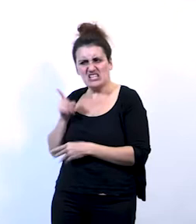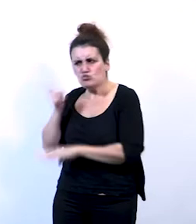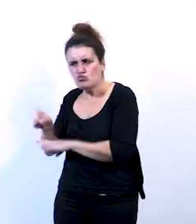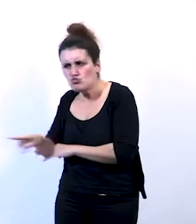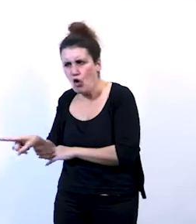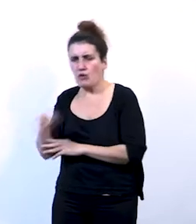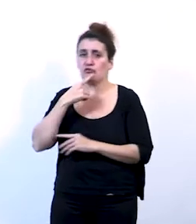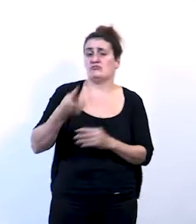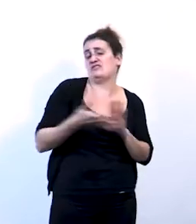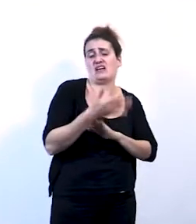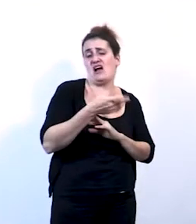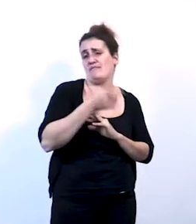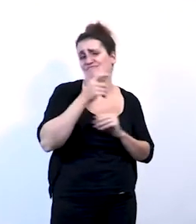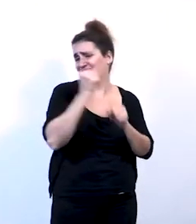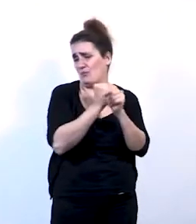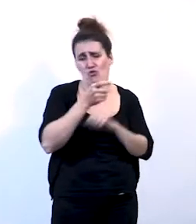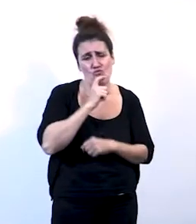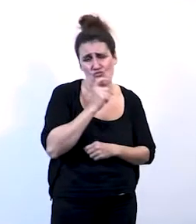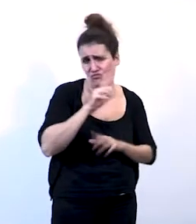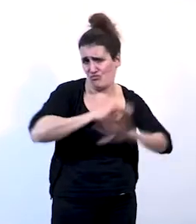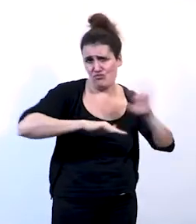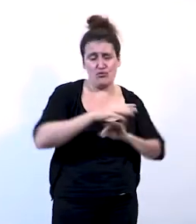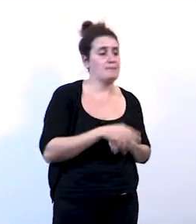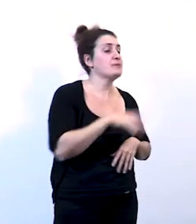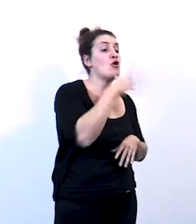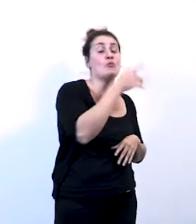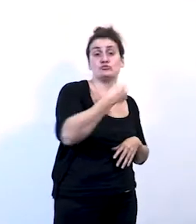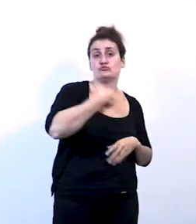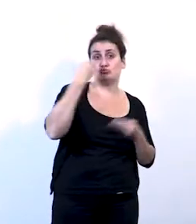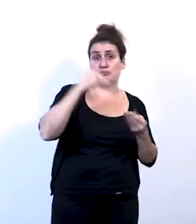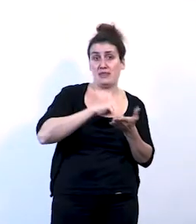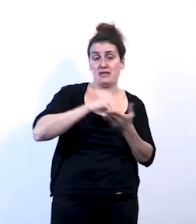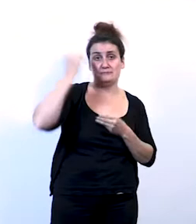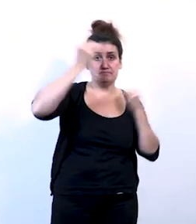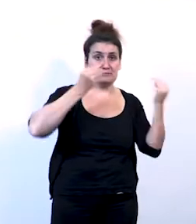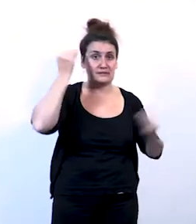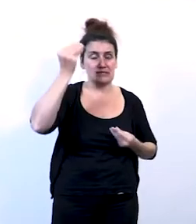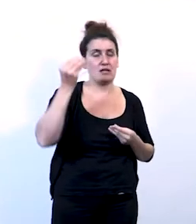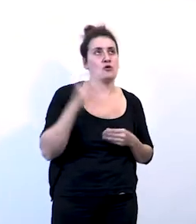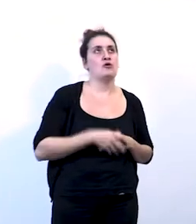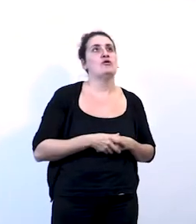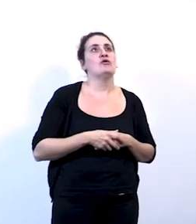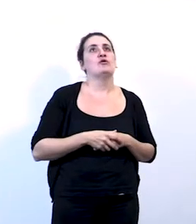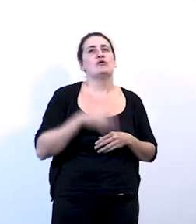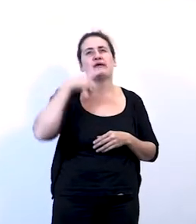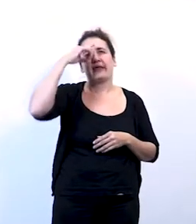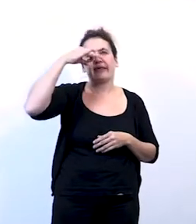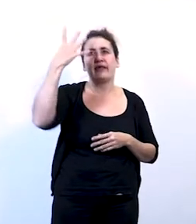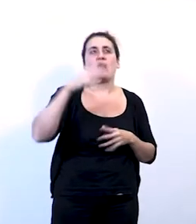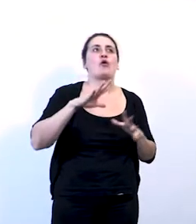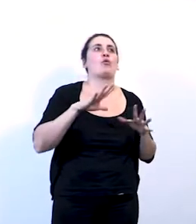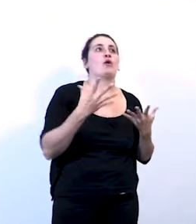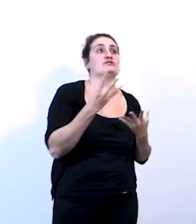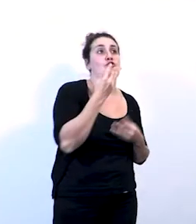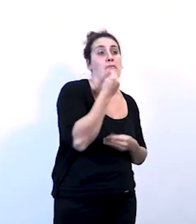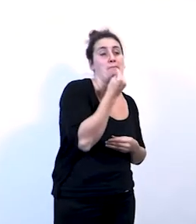difícil. Yo por eso muchas veces he pensado, y esto equivocamente nos lleva a la idea de cuanto peor, mejor, no